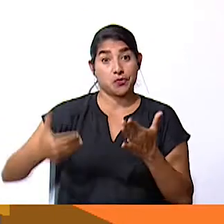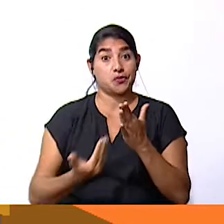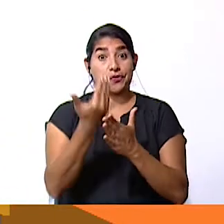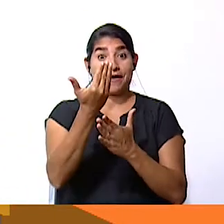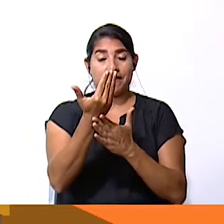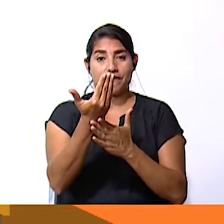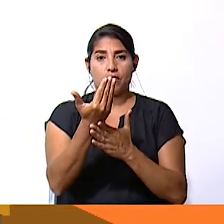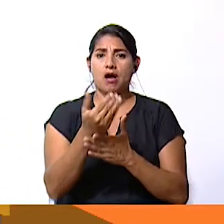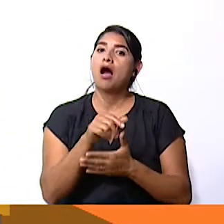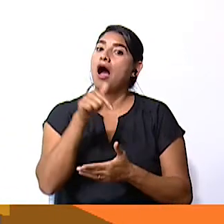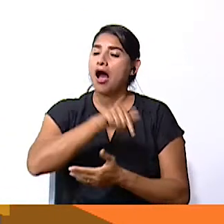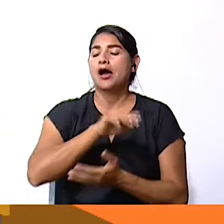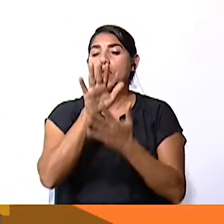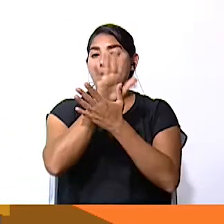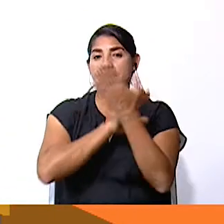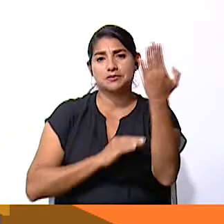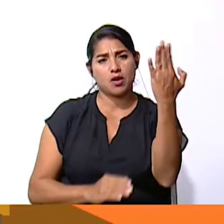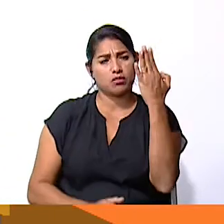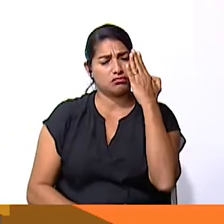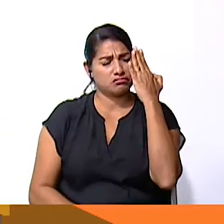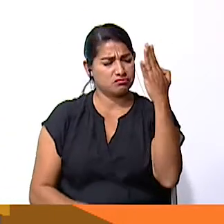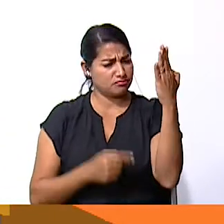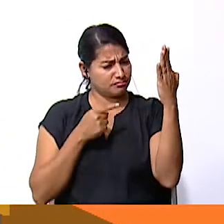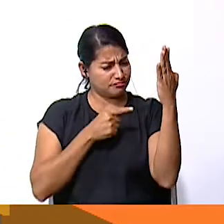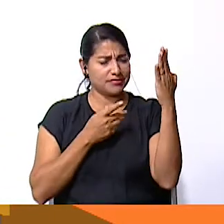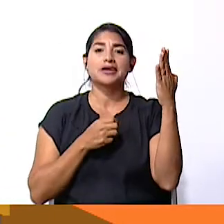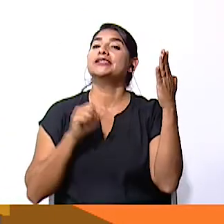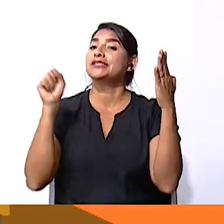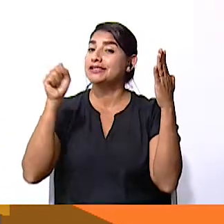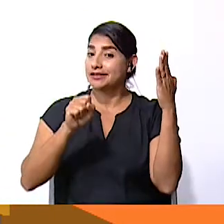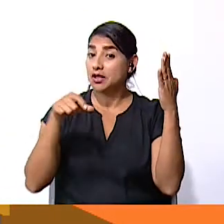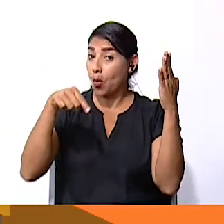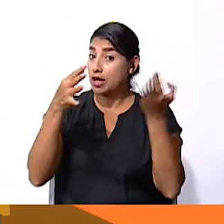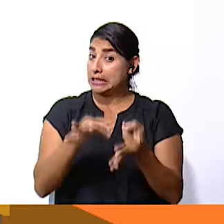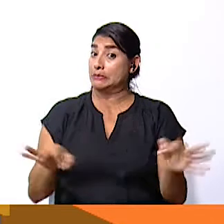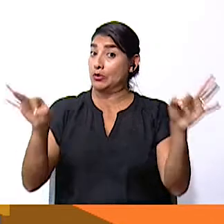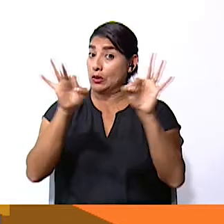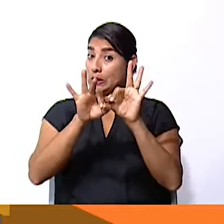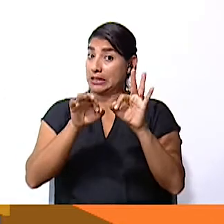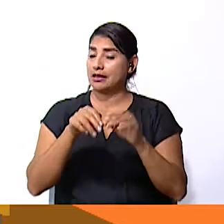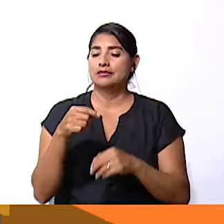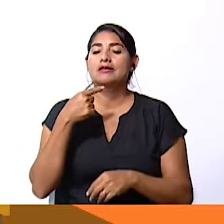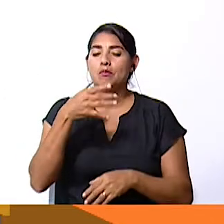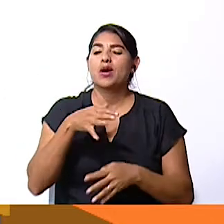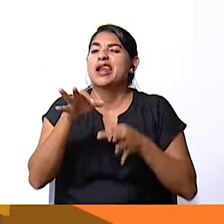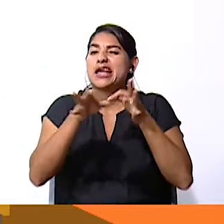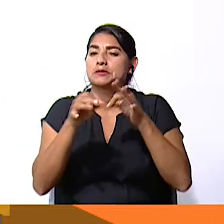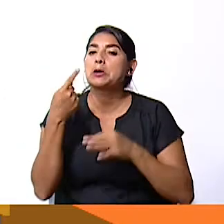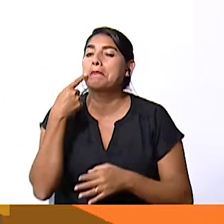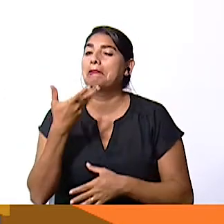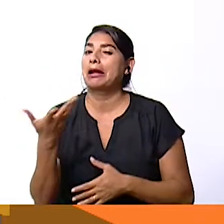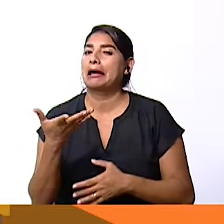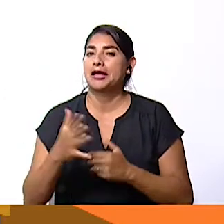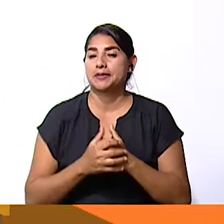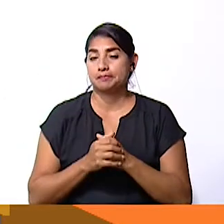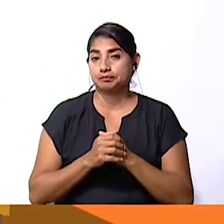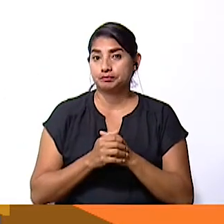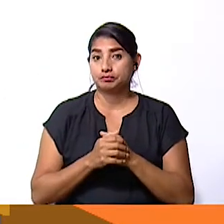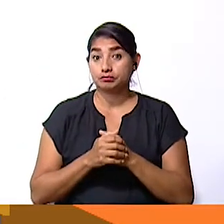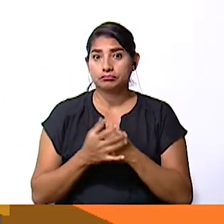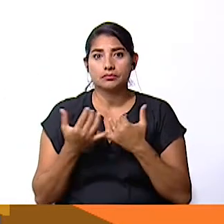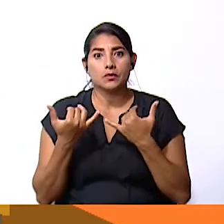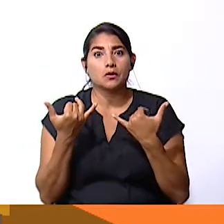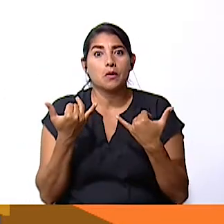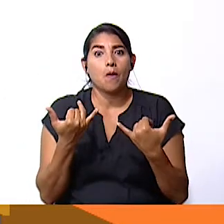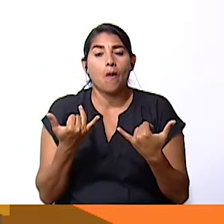Un espejo, sí, un espejo también va a ser importante el día de hoy. Ya casi les comento para qué. De